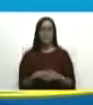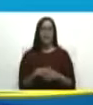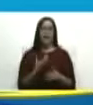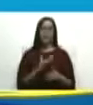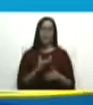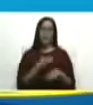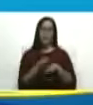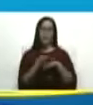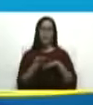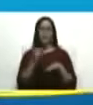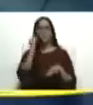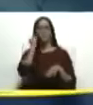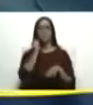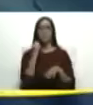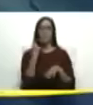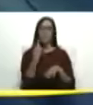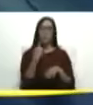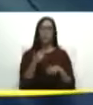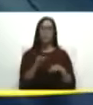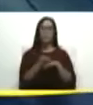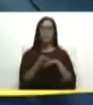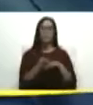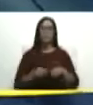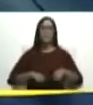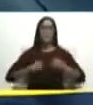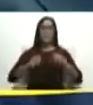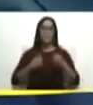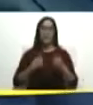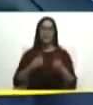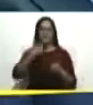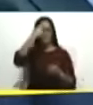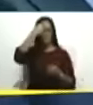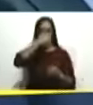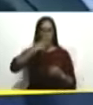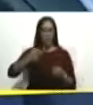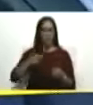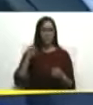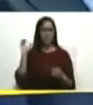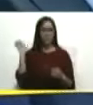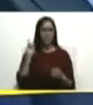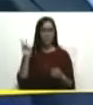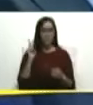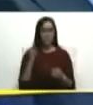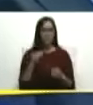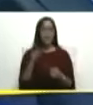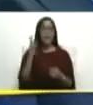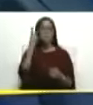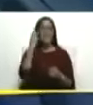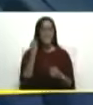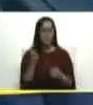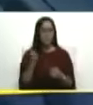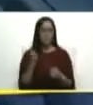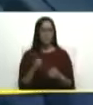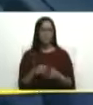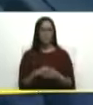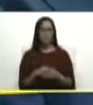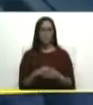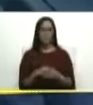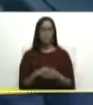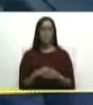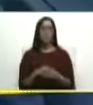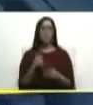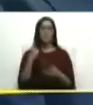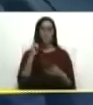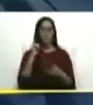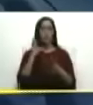del municipio Sucre, uno de los municipios más poblados del país, Petare, fue